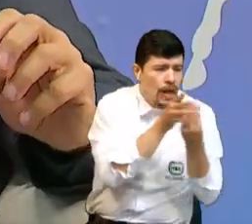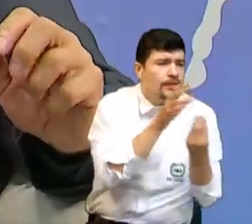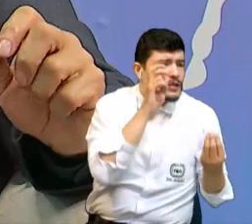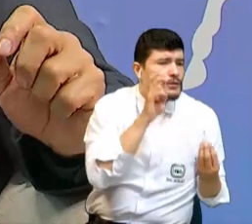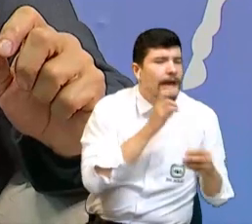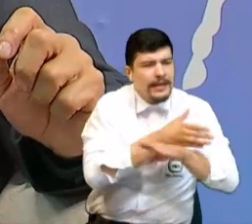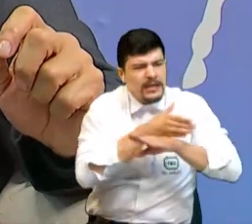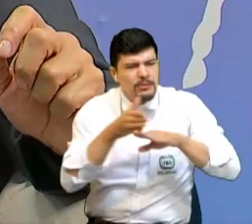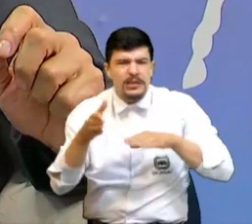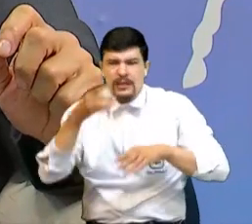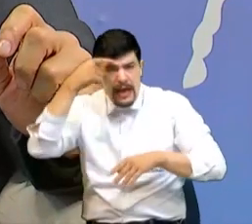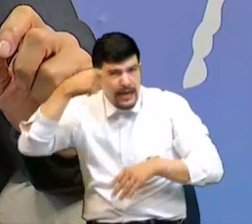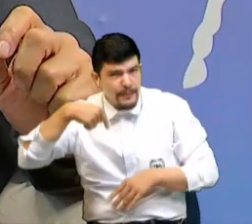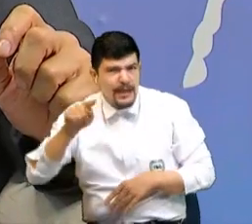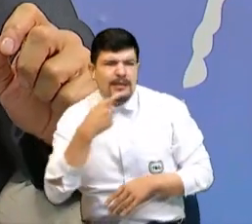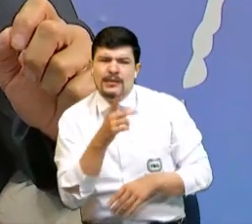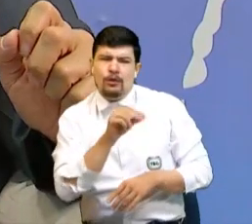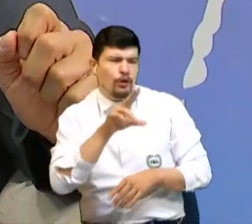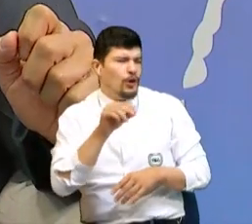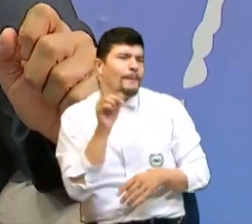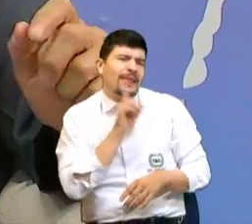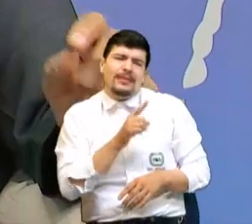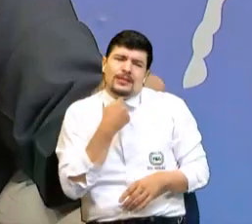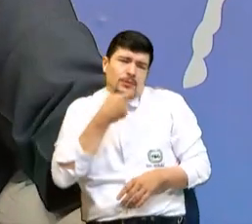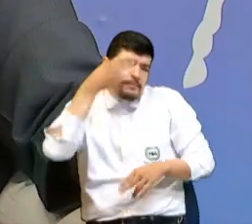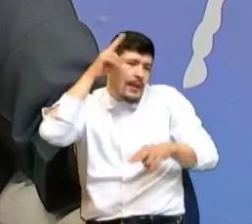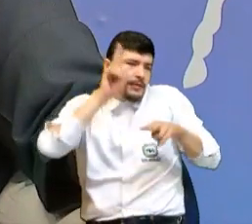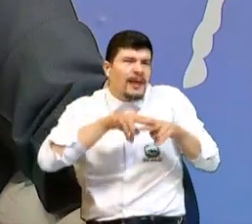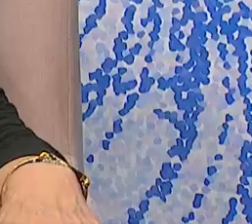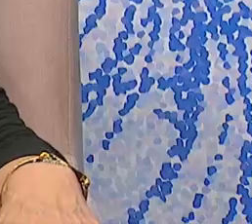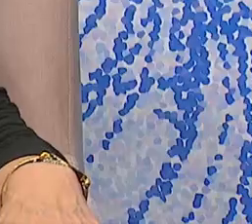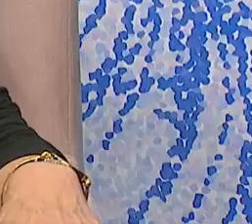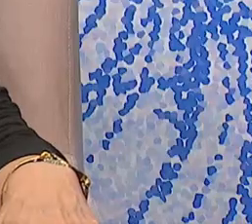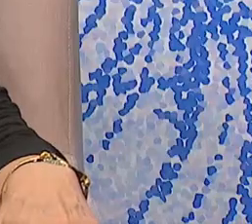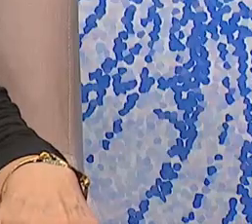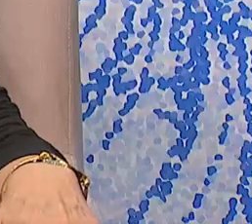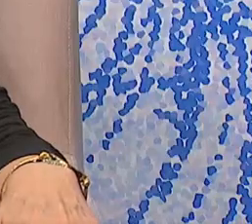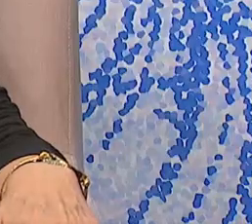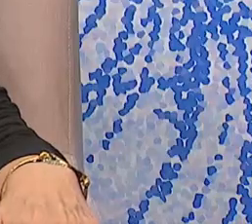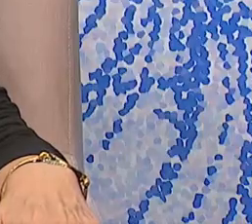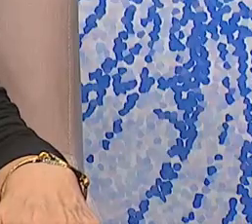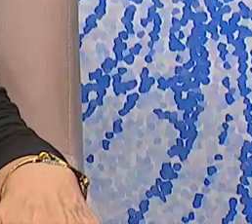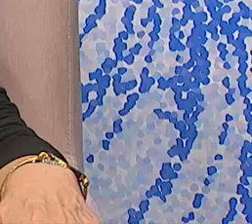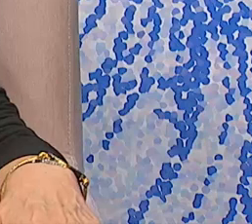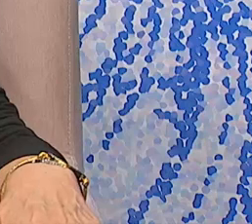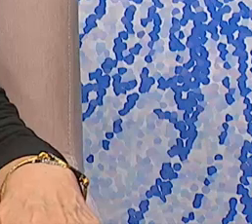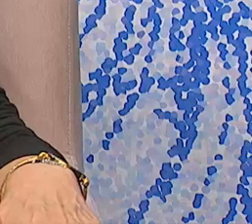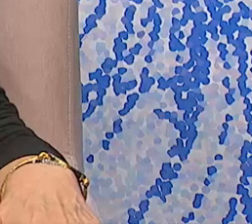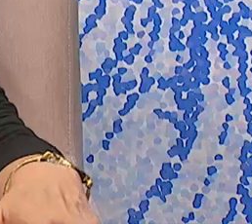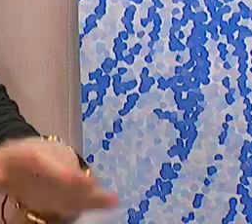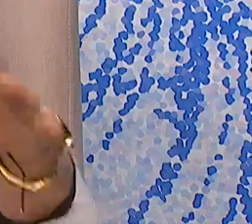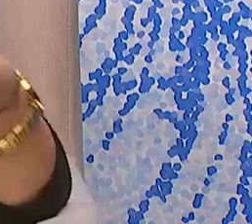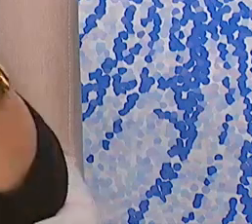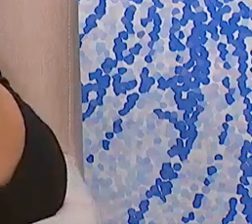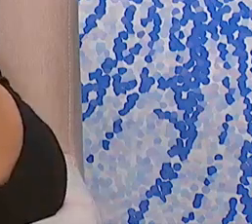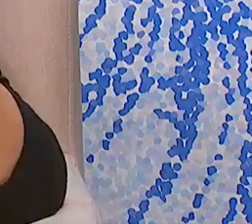acerca a la más verídica. Abogado, en estos casos